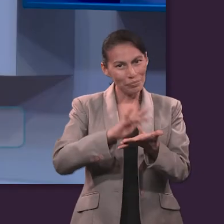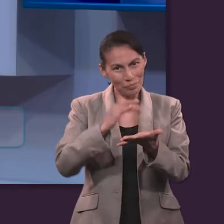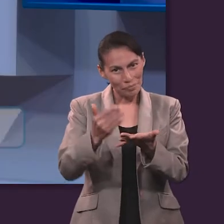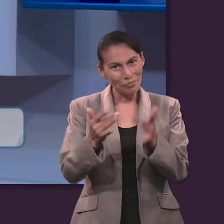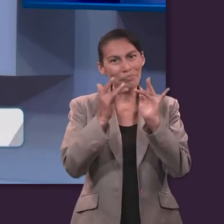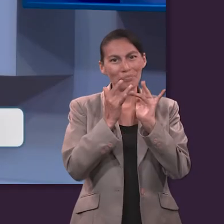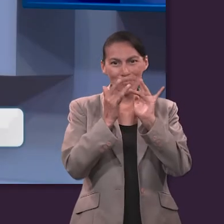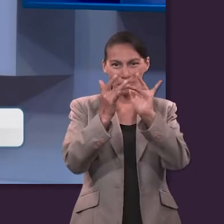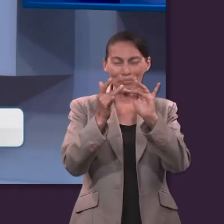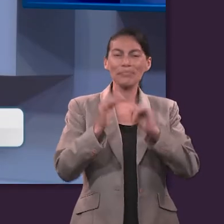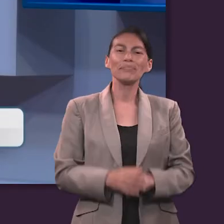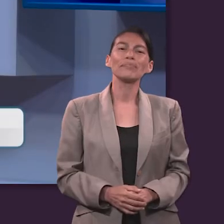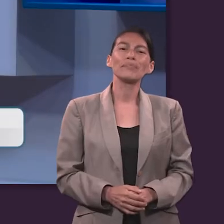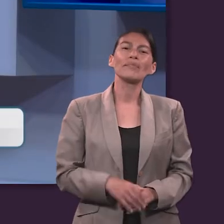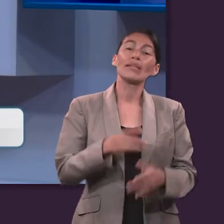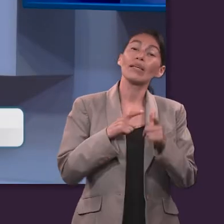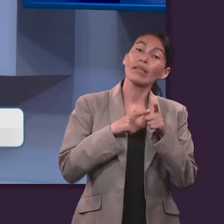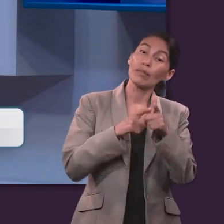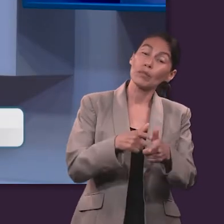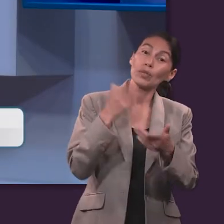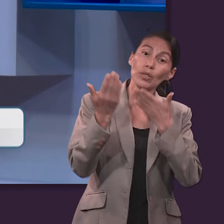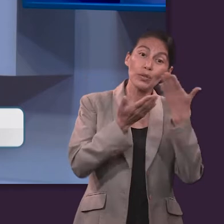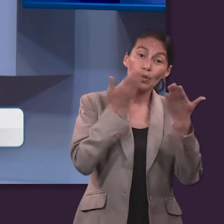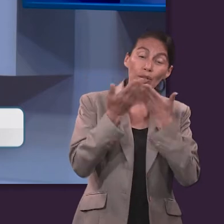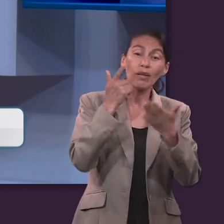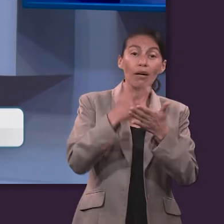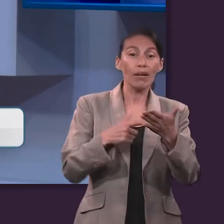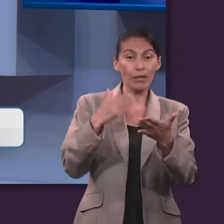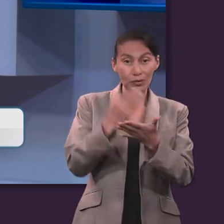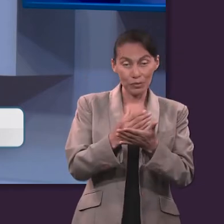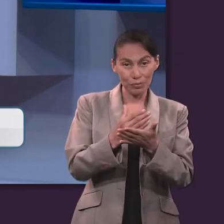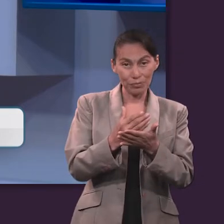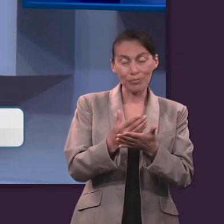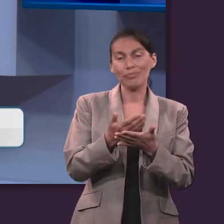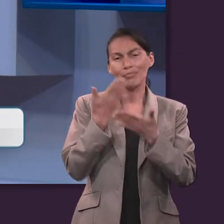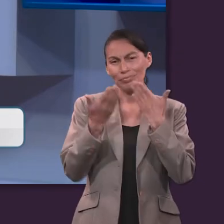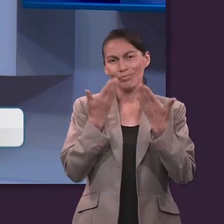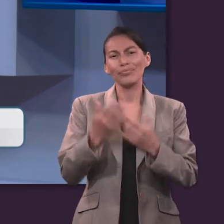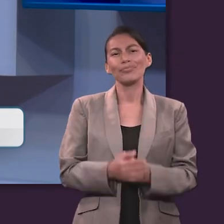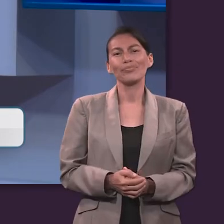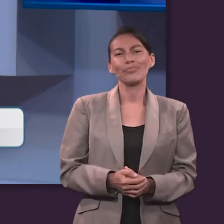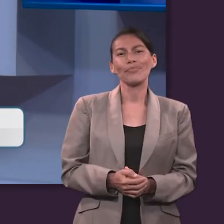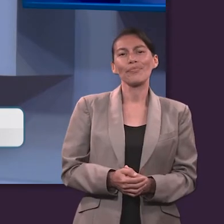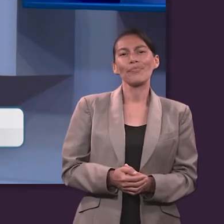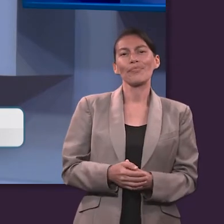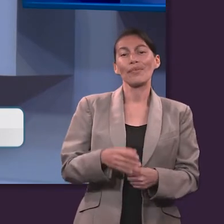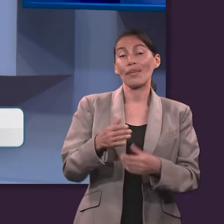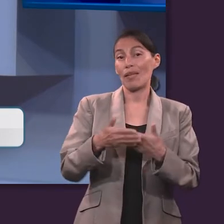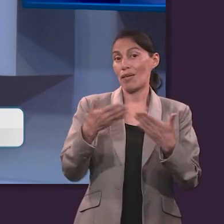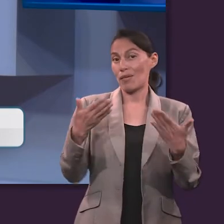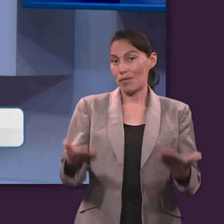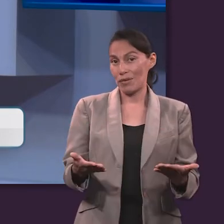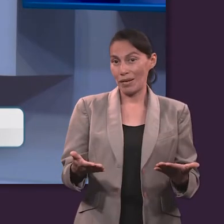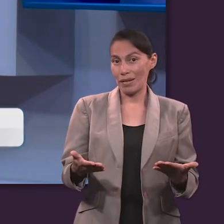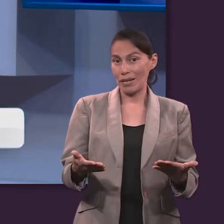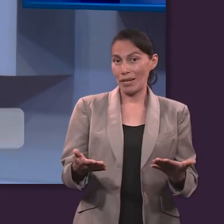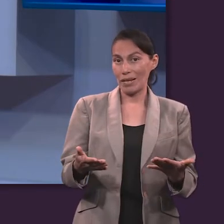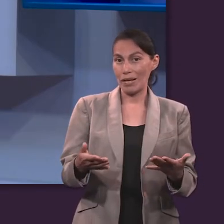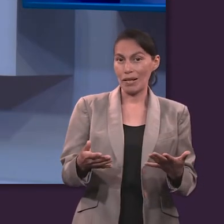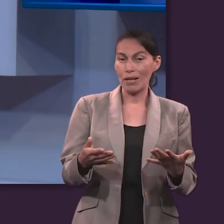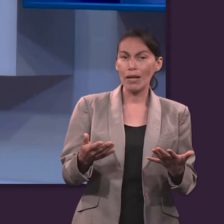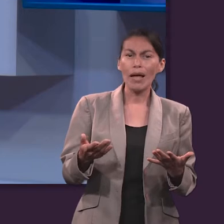Amigos, muchas gracias por continuar con nosotros. Continuamos en el estudio de esta lección. Ahora vamos a hablar un poco sobre